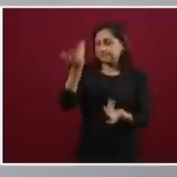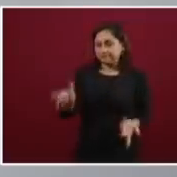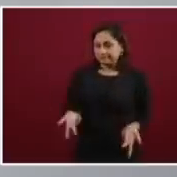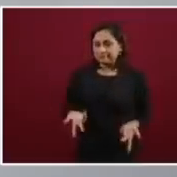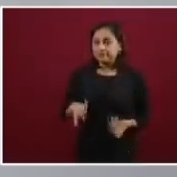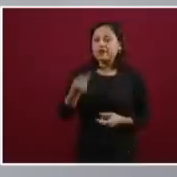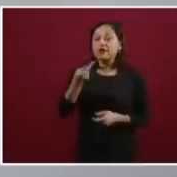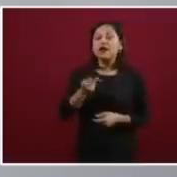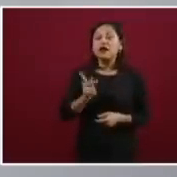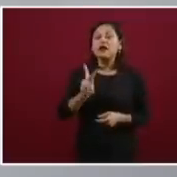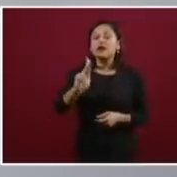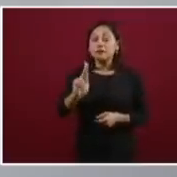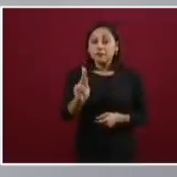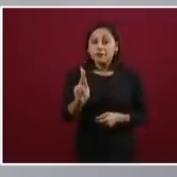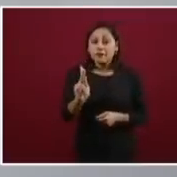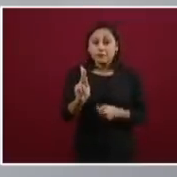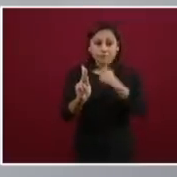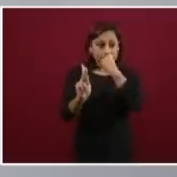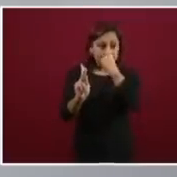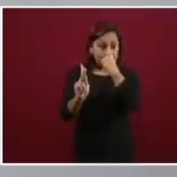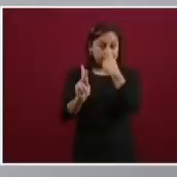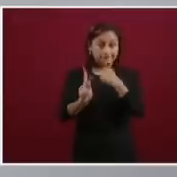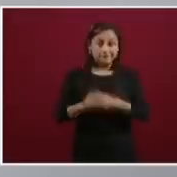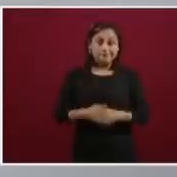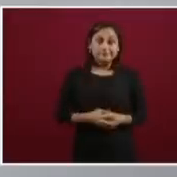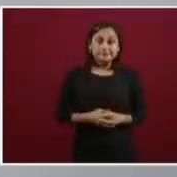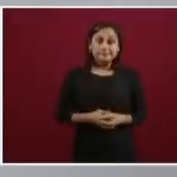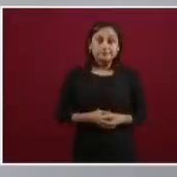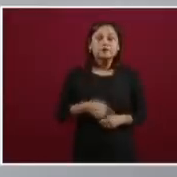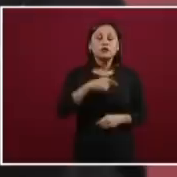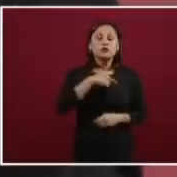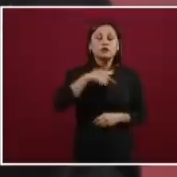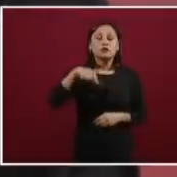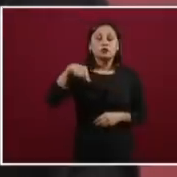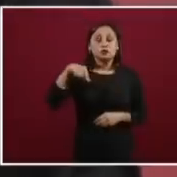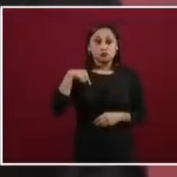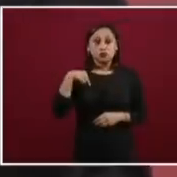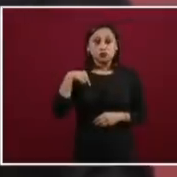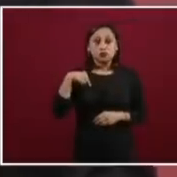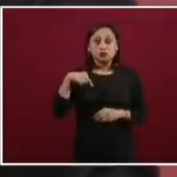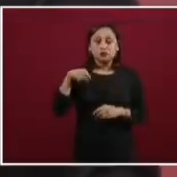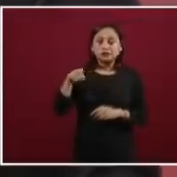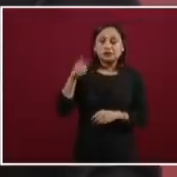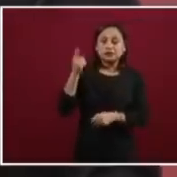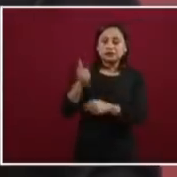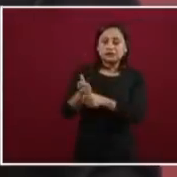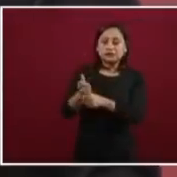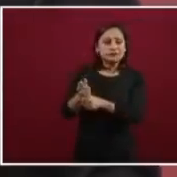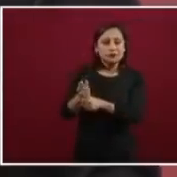tenemos que evitar llegar a eso